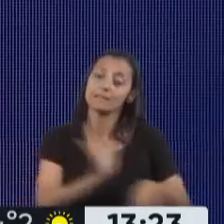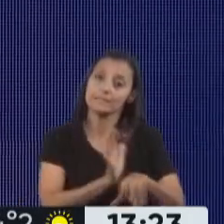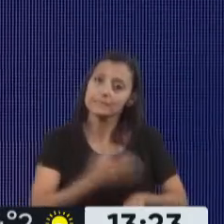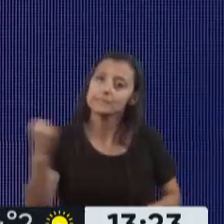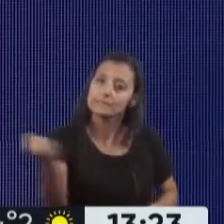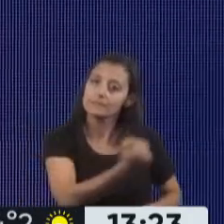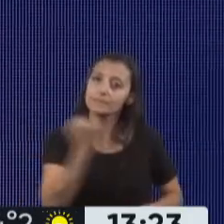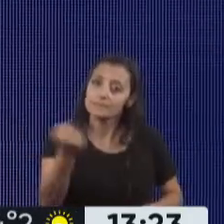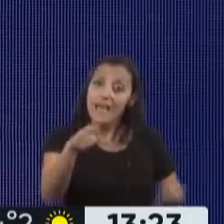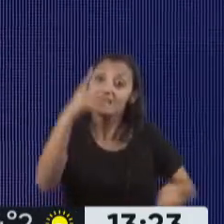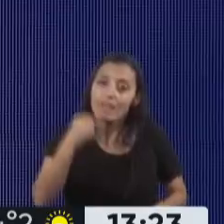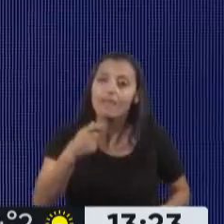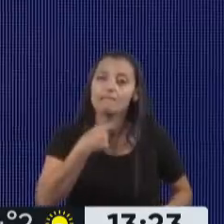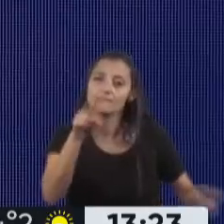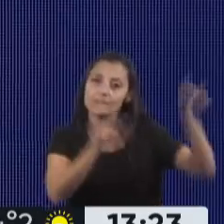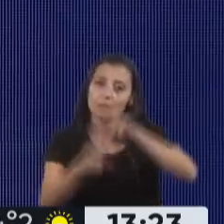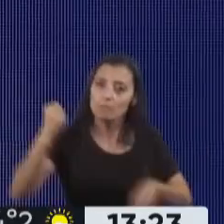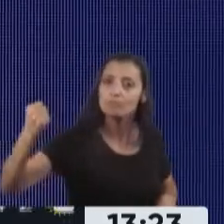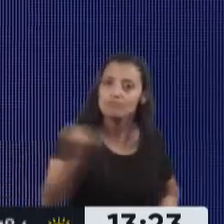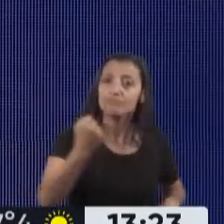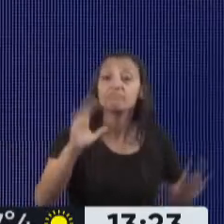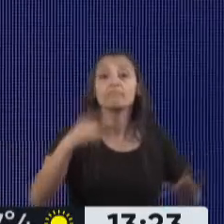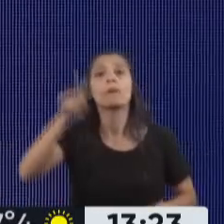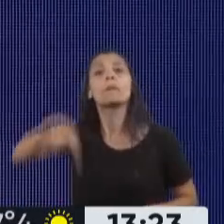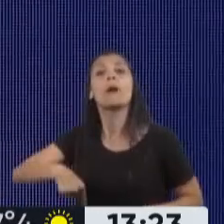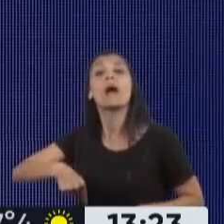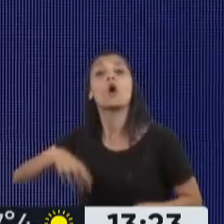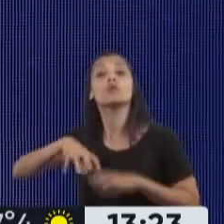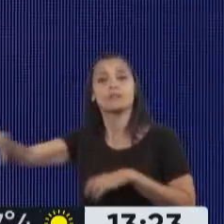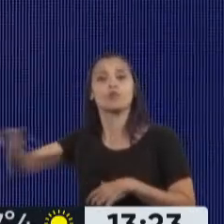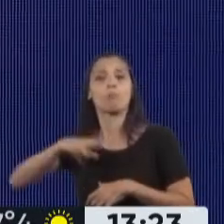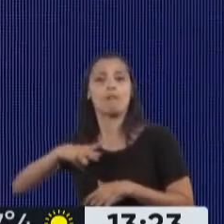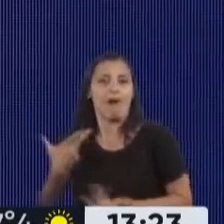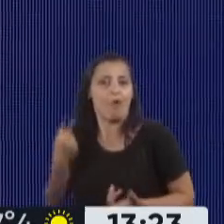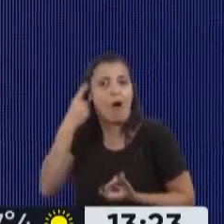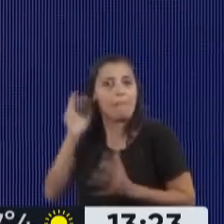insaciable ese día, parece. Será porque vengo del sector privado.